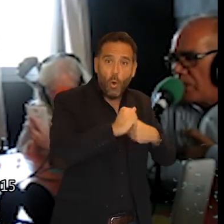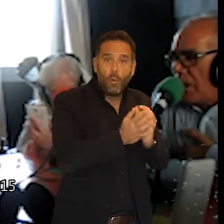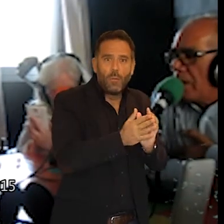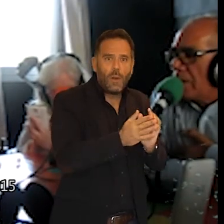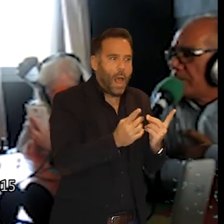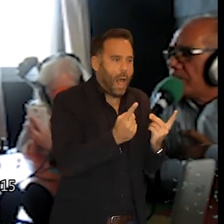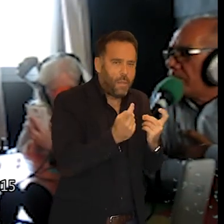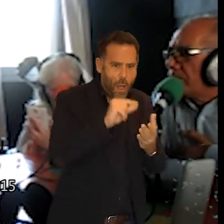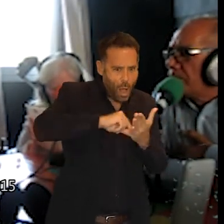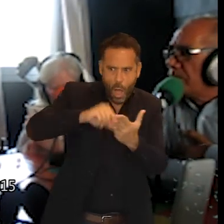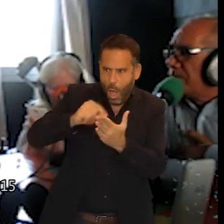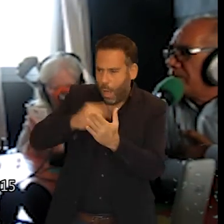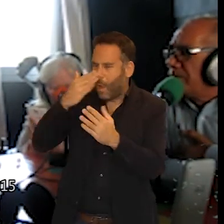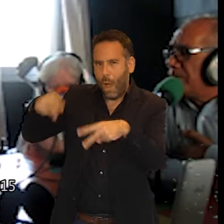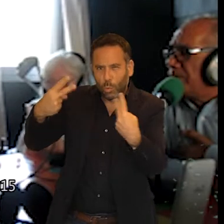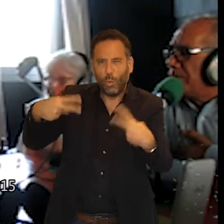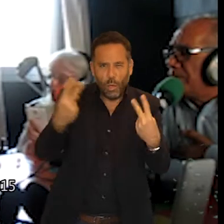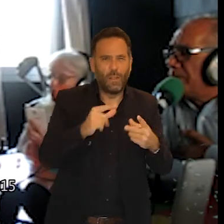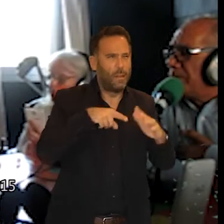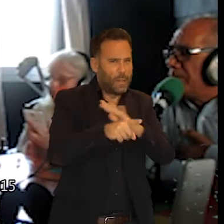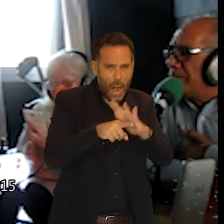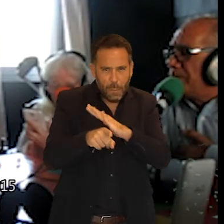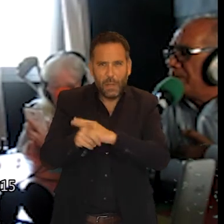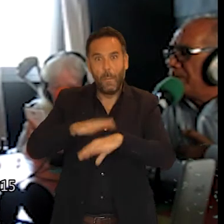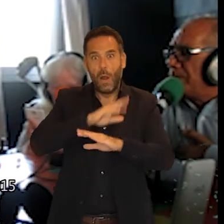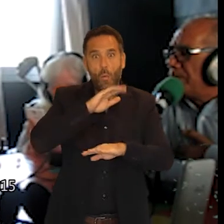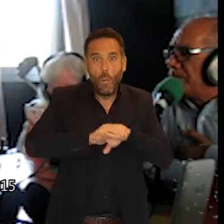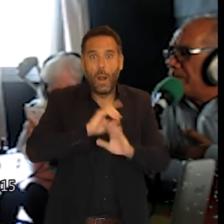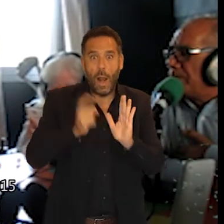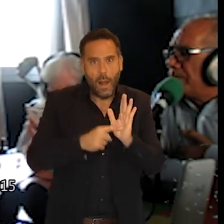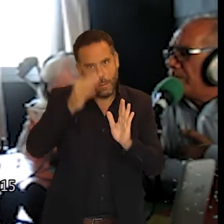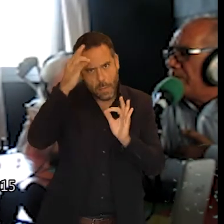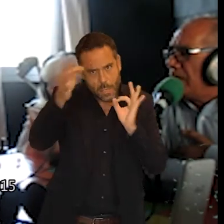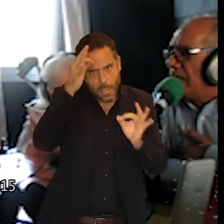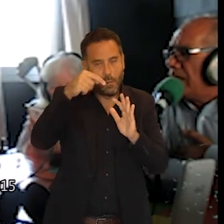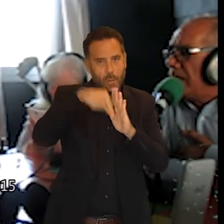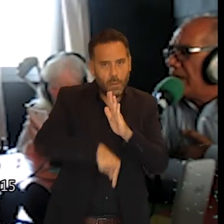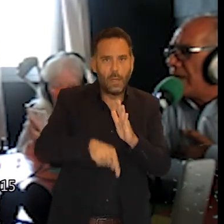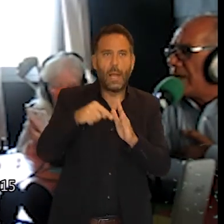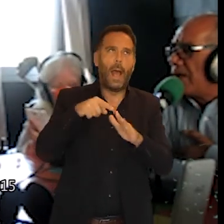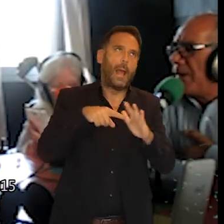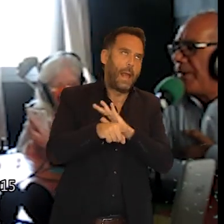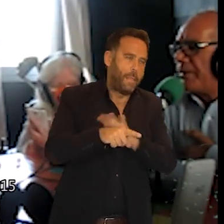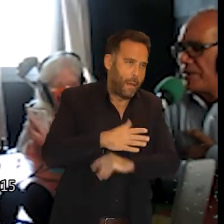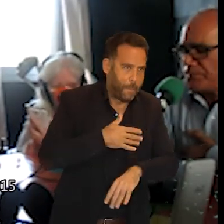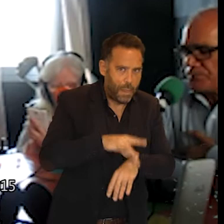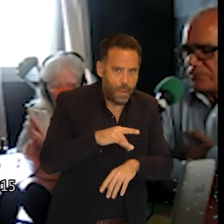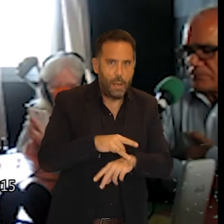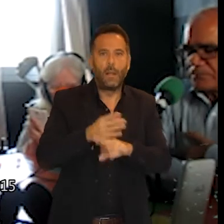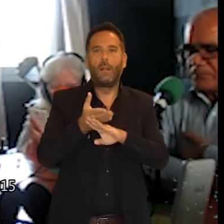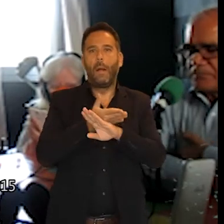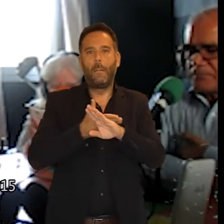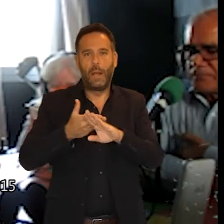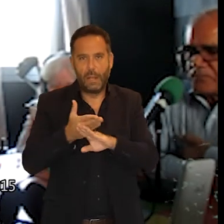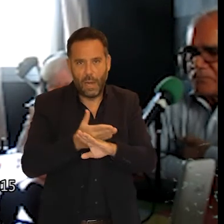tantas autorizaciones administrativas claro. para cumplir la ley, porque desde la Agencia del Medicamento, la administración a